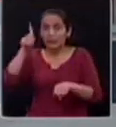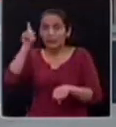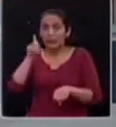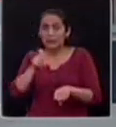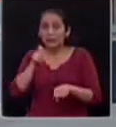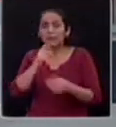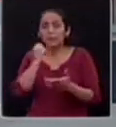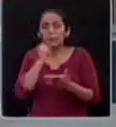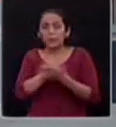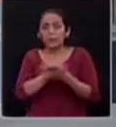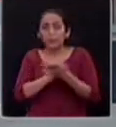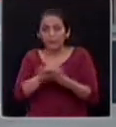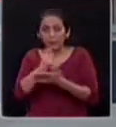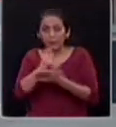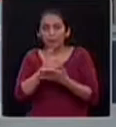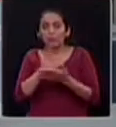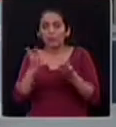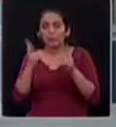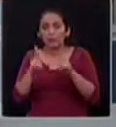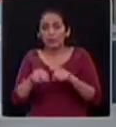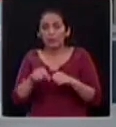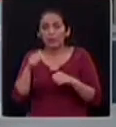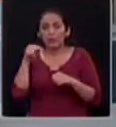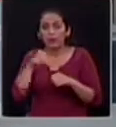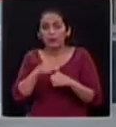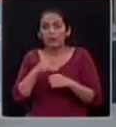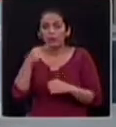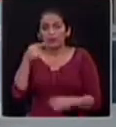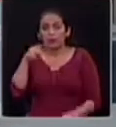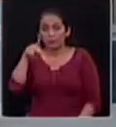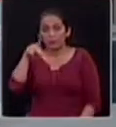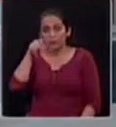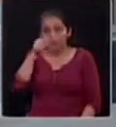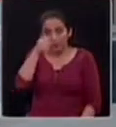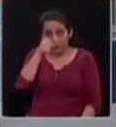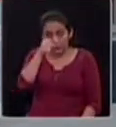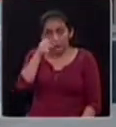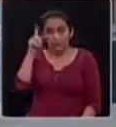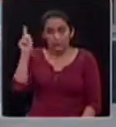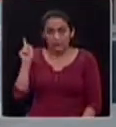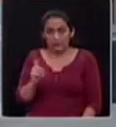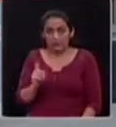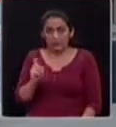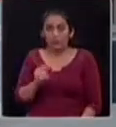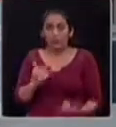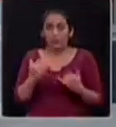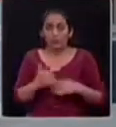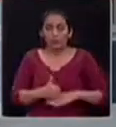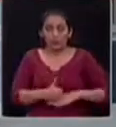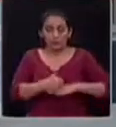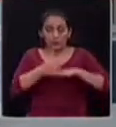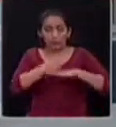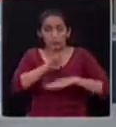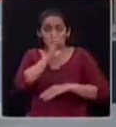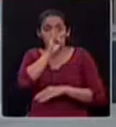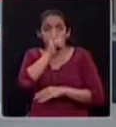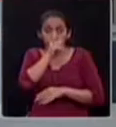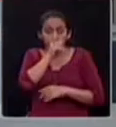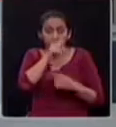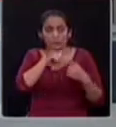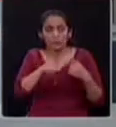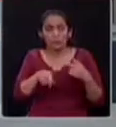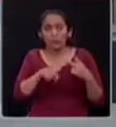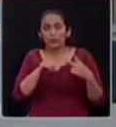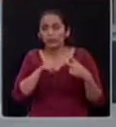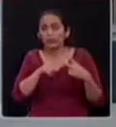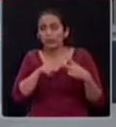de GPS hasta el mes de julio. Este es el plazo establecido durante la reunión entre las autoridades de la ATM y choferes como parte